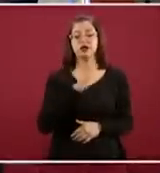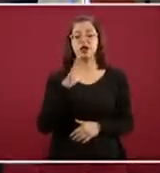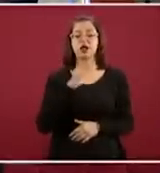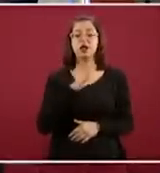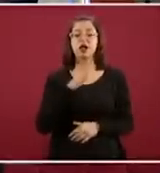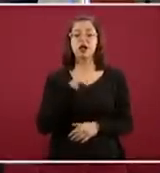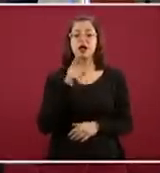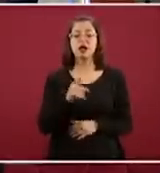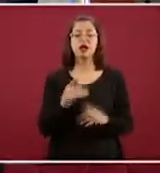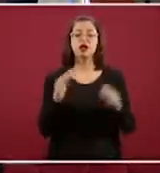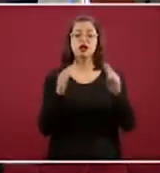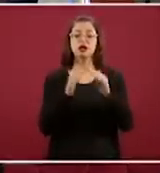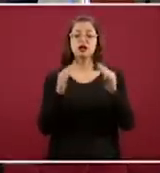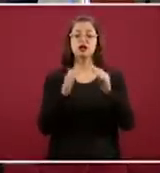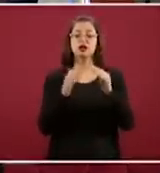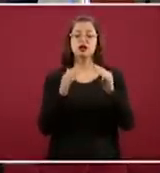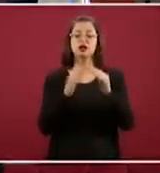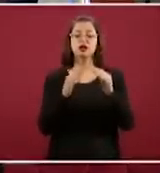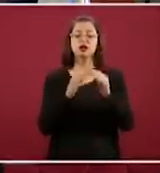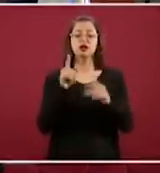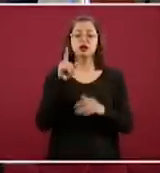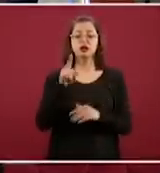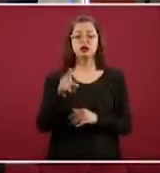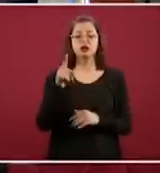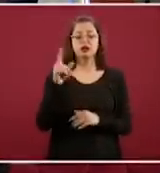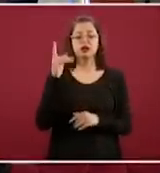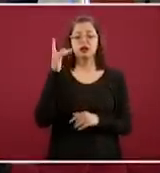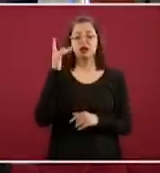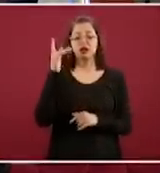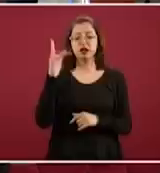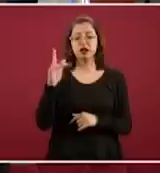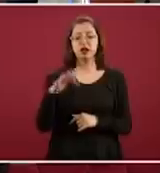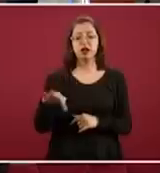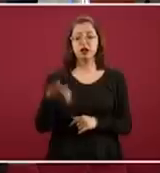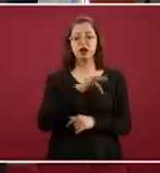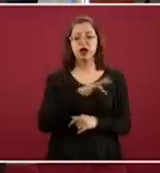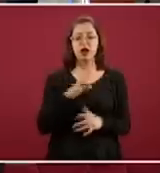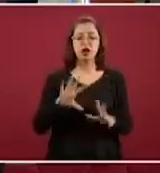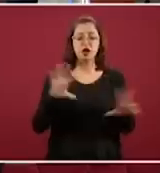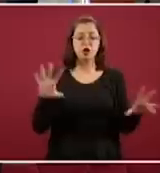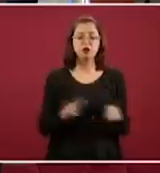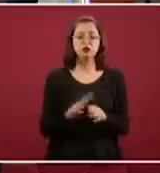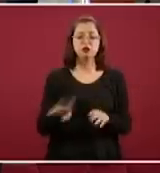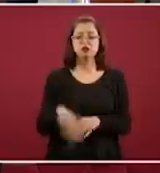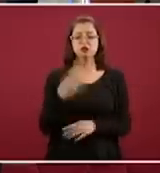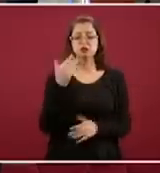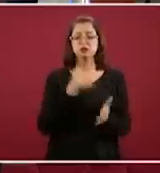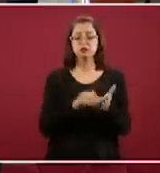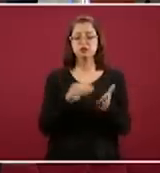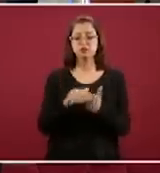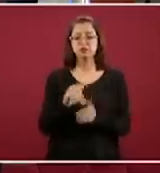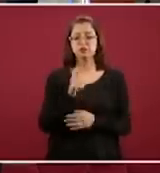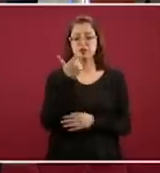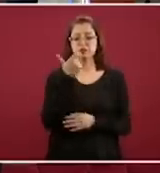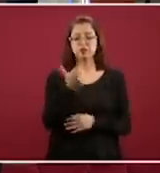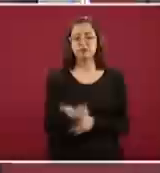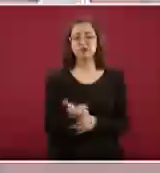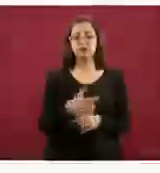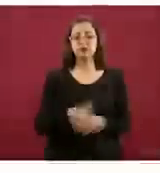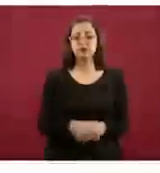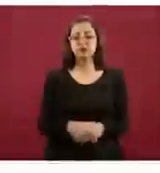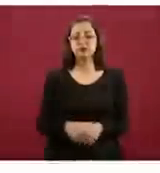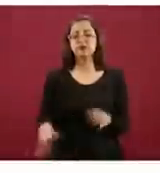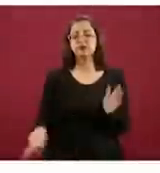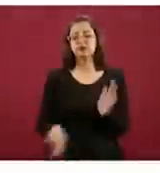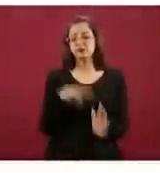está, este predio, esta es una casa en Santa Fe en el alrededor de 14 millones de pesos. Igual esperemos, esto es, y recalco,